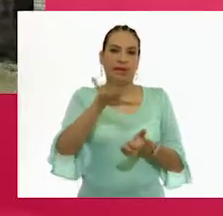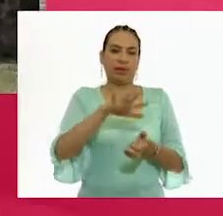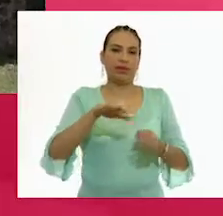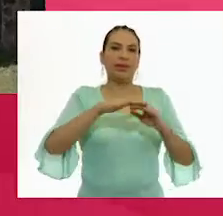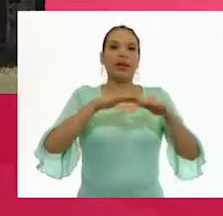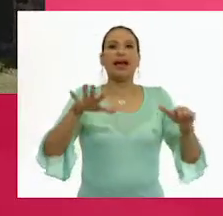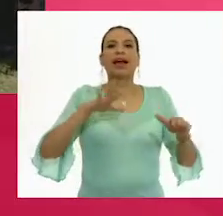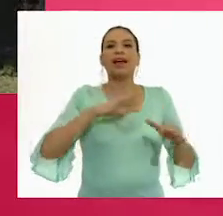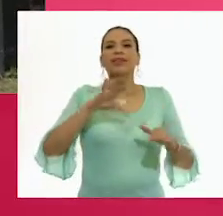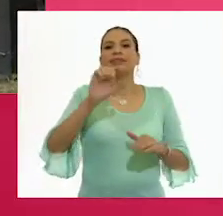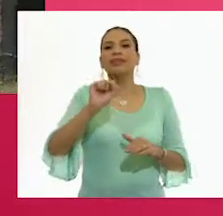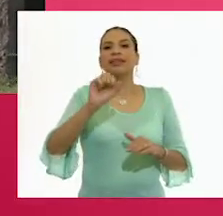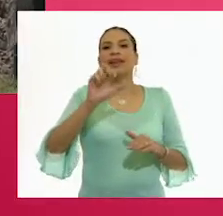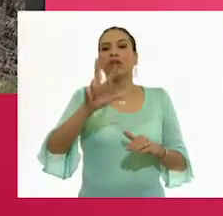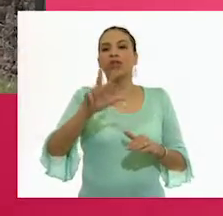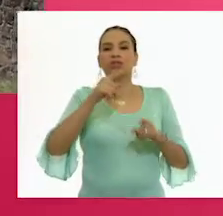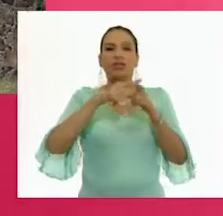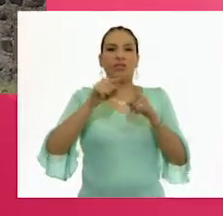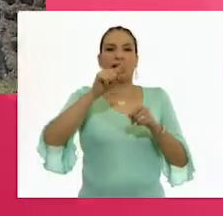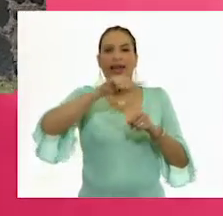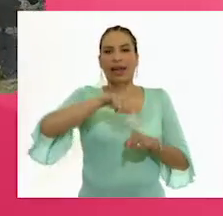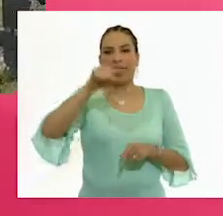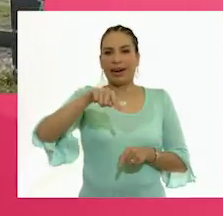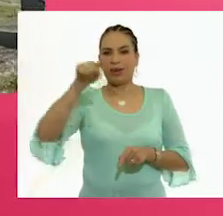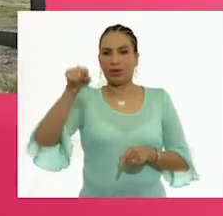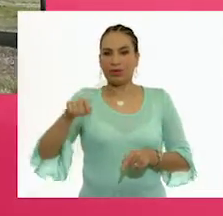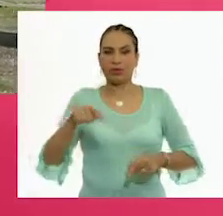¿no? Tiene 68 arcos.